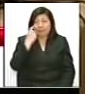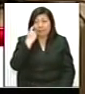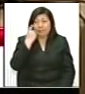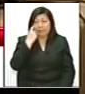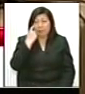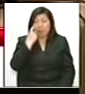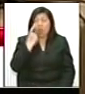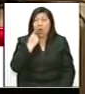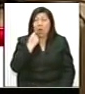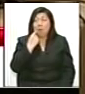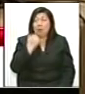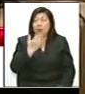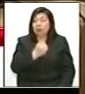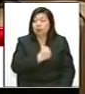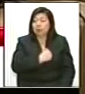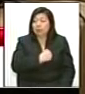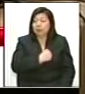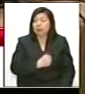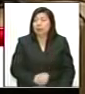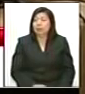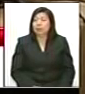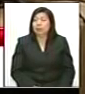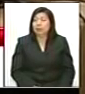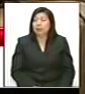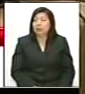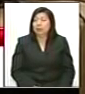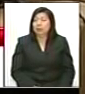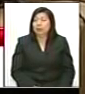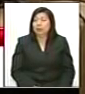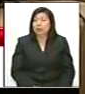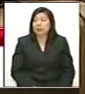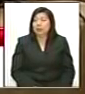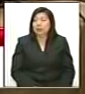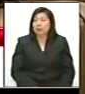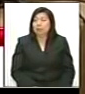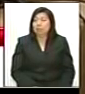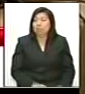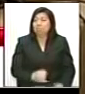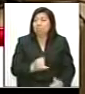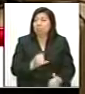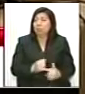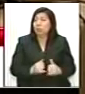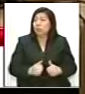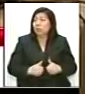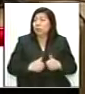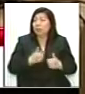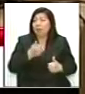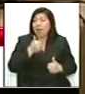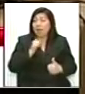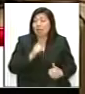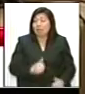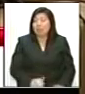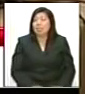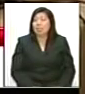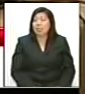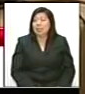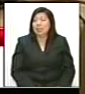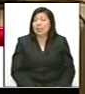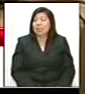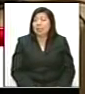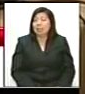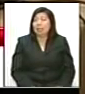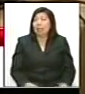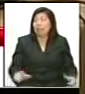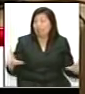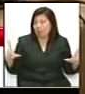región, que queremos, que apreciamos, que valoramos, han terminado con su vida, y el día de ayer ha salido en algunos